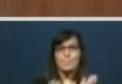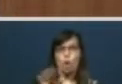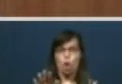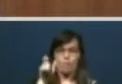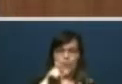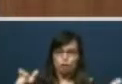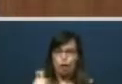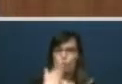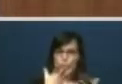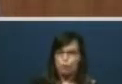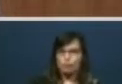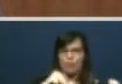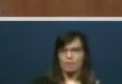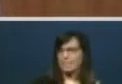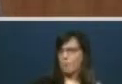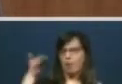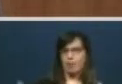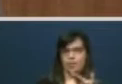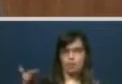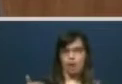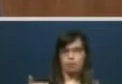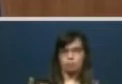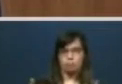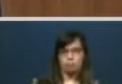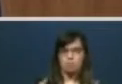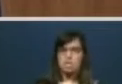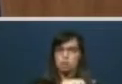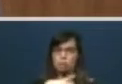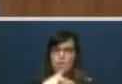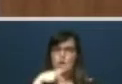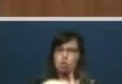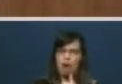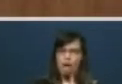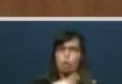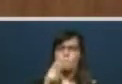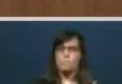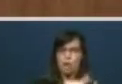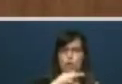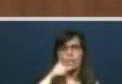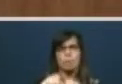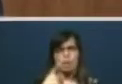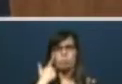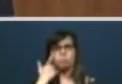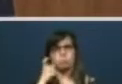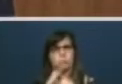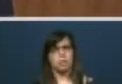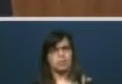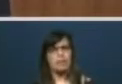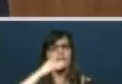finalizan sus estudios tasa de rendimiento mejores en estudios de grado y sustancialmente mejores en posgrado